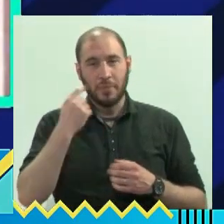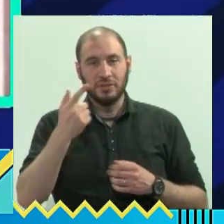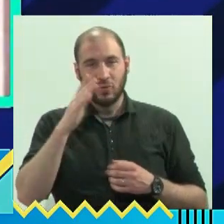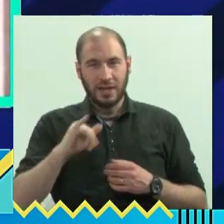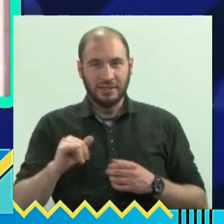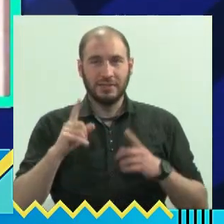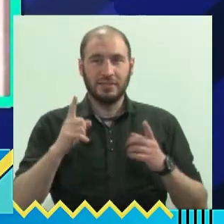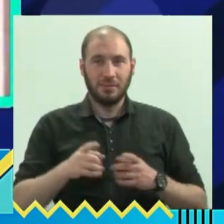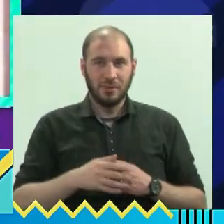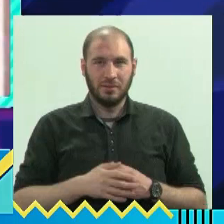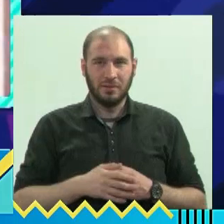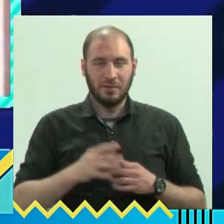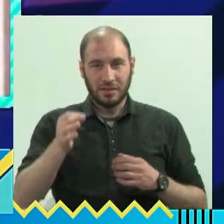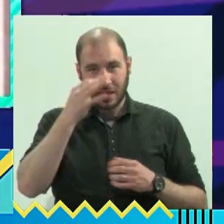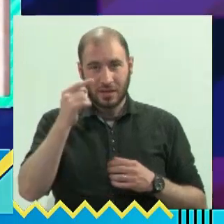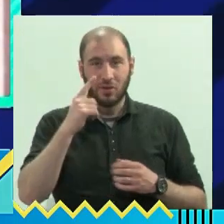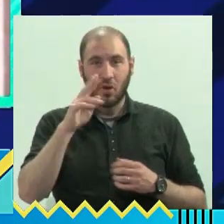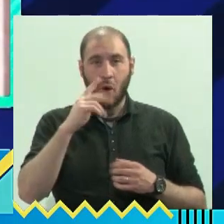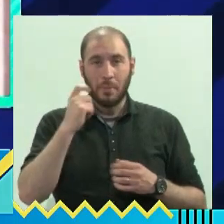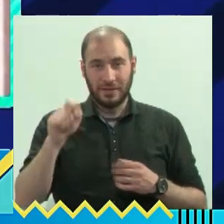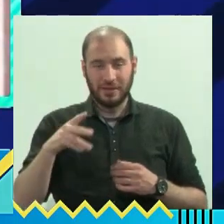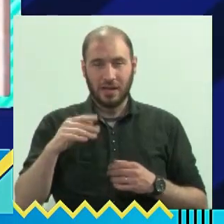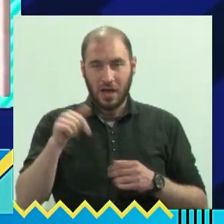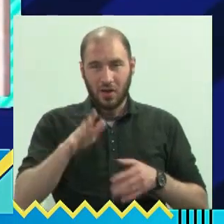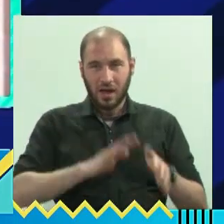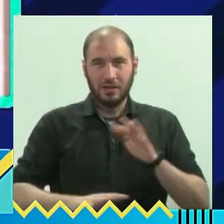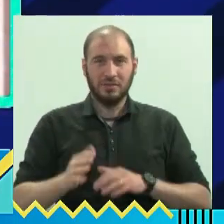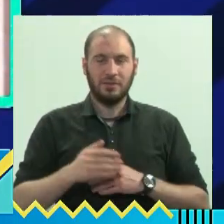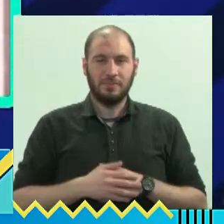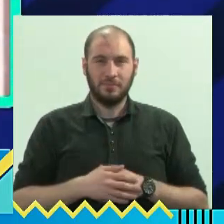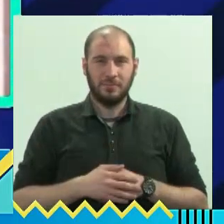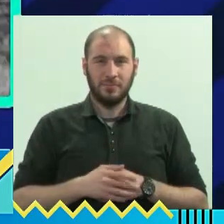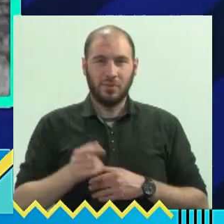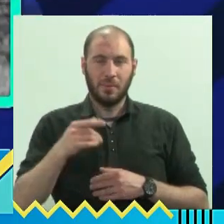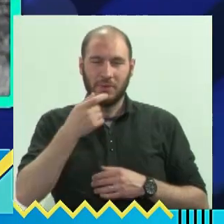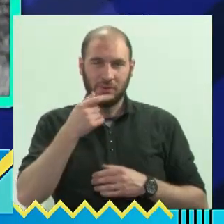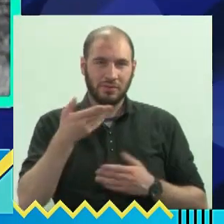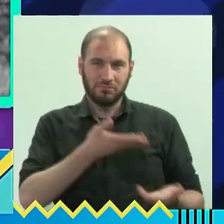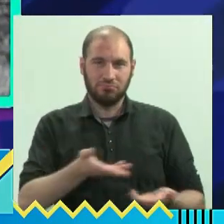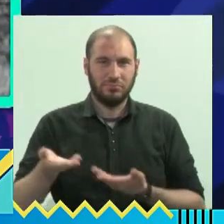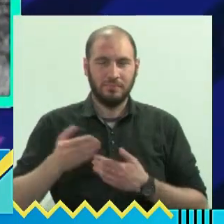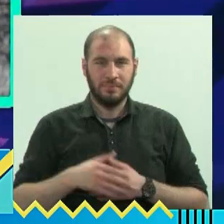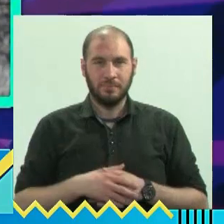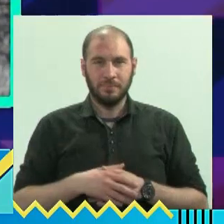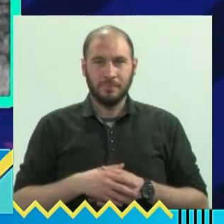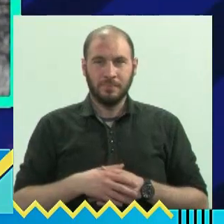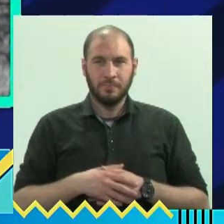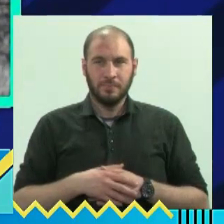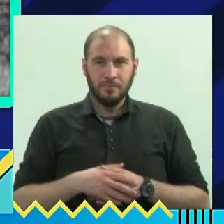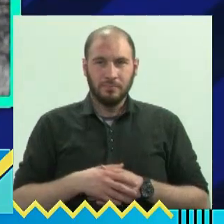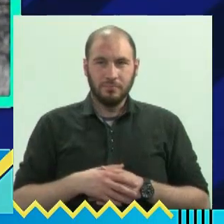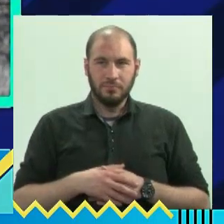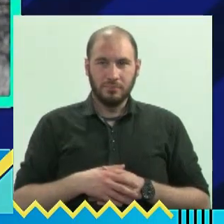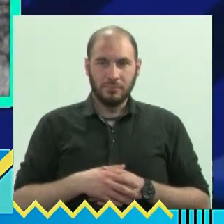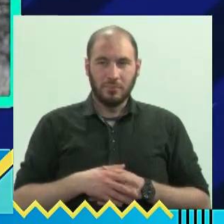Suárez, está haciendo la obra de Bairoleto en estos días, la está representando en el Instituto Rural de la provincia. Entonces son todas cosas que van...